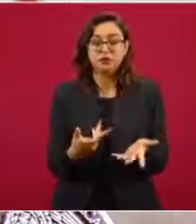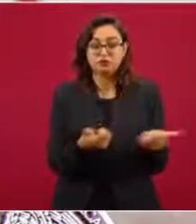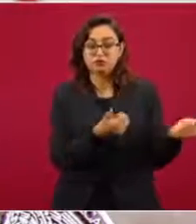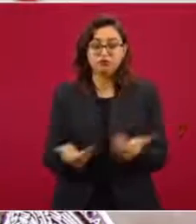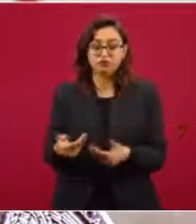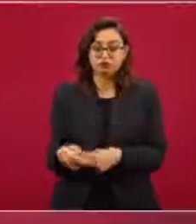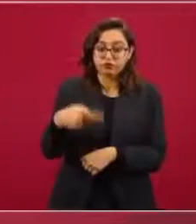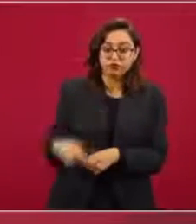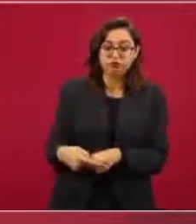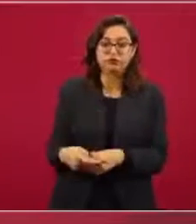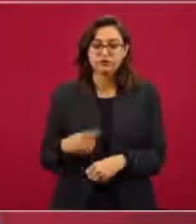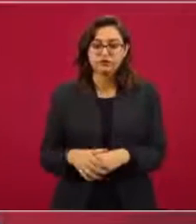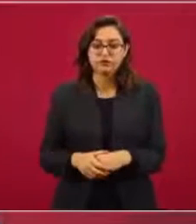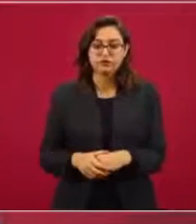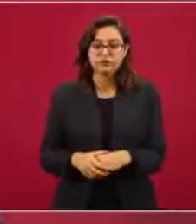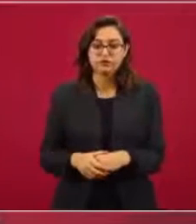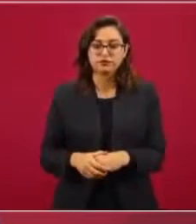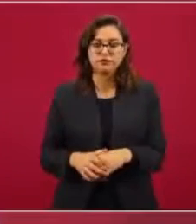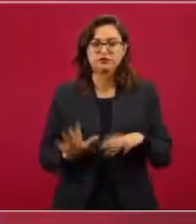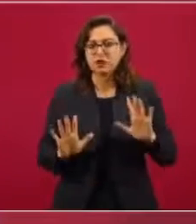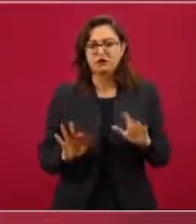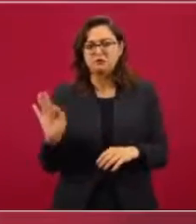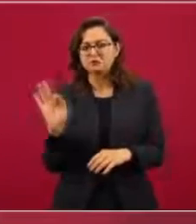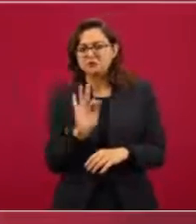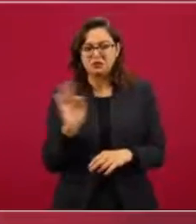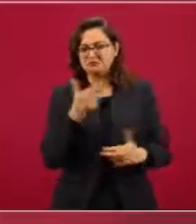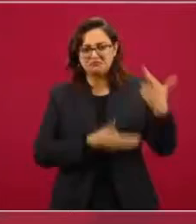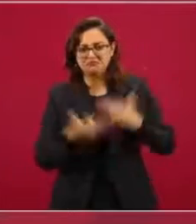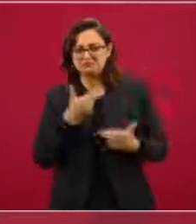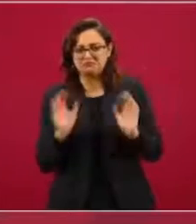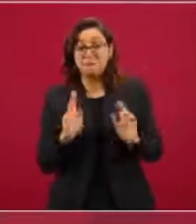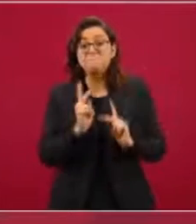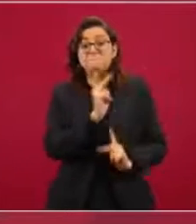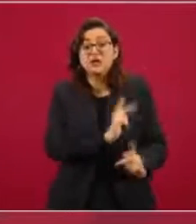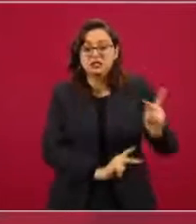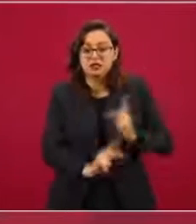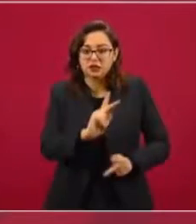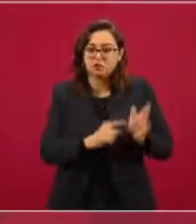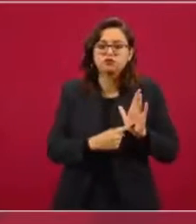origen debe de garantizarse como algo mínimo,